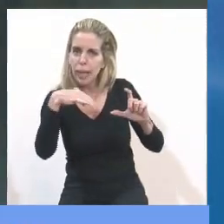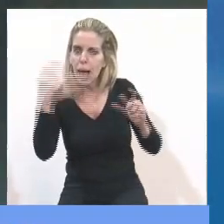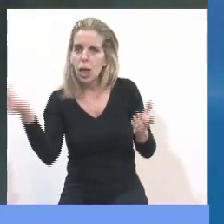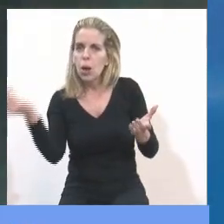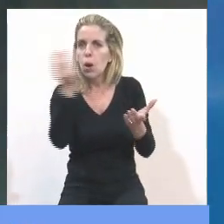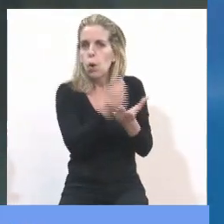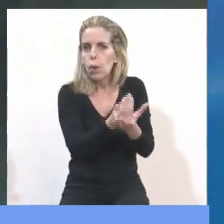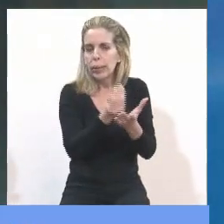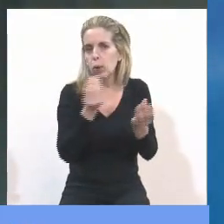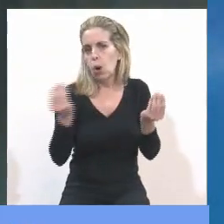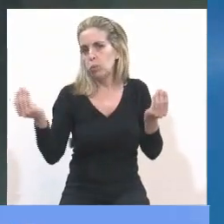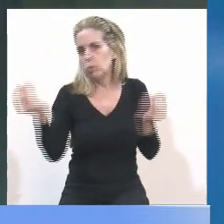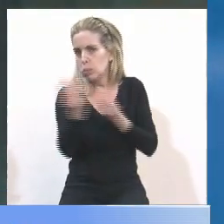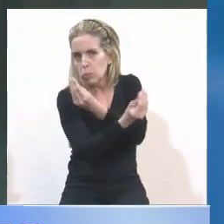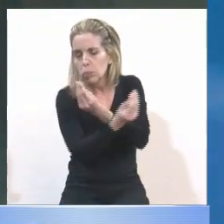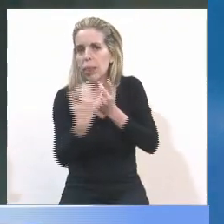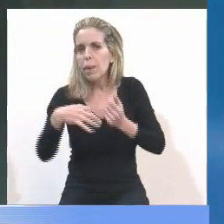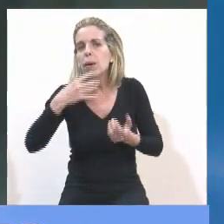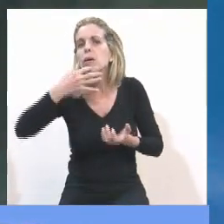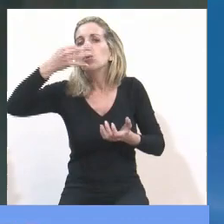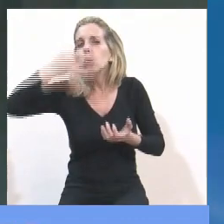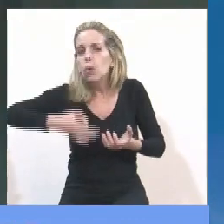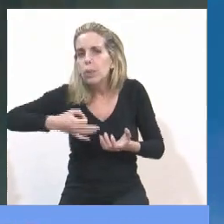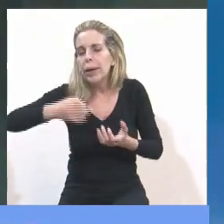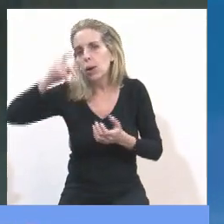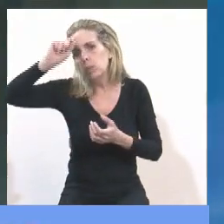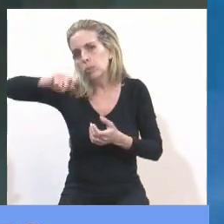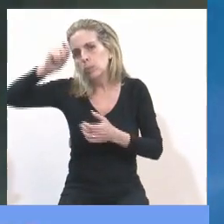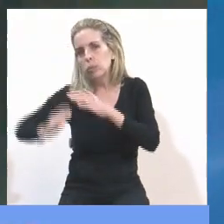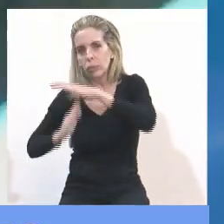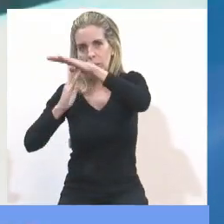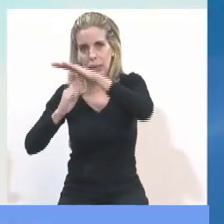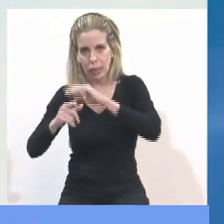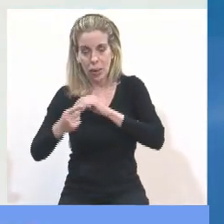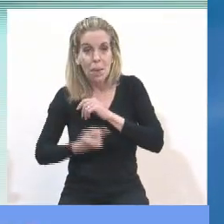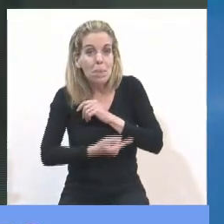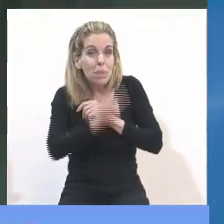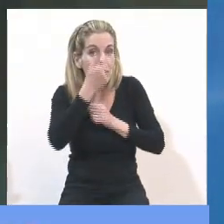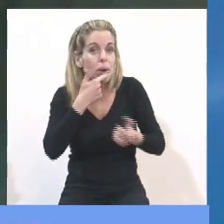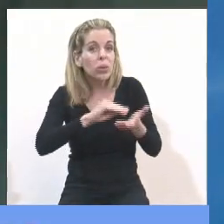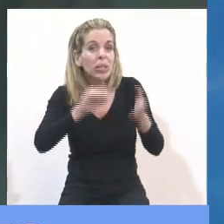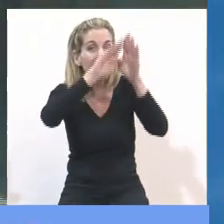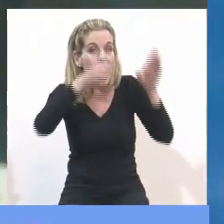con las reglamentaciones del Consejo de la Magistratura y obtener el acuerdo del Senado de la Nación.